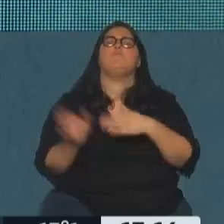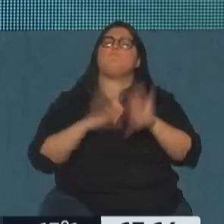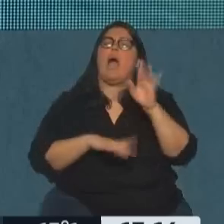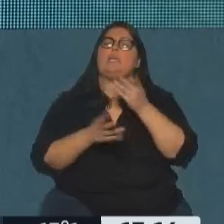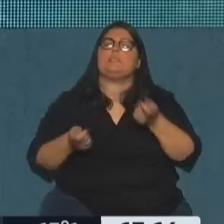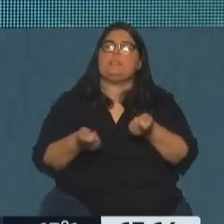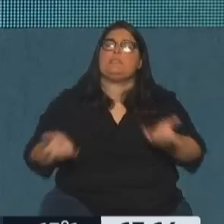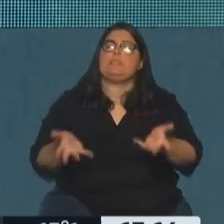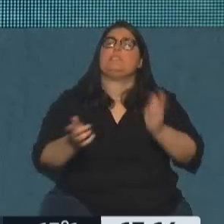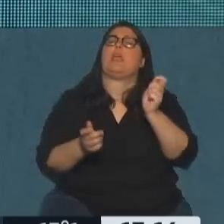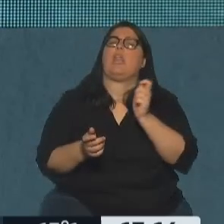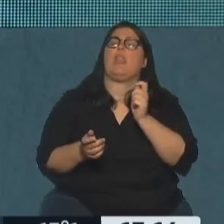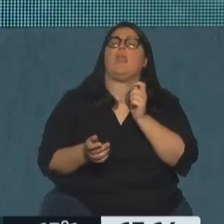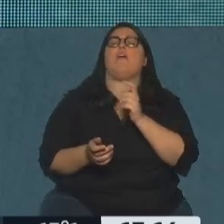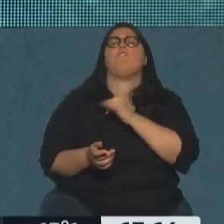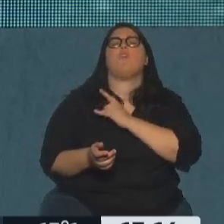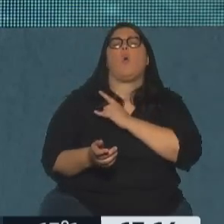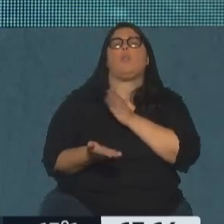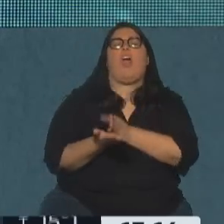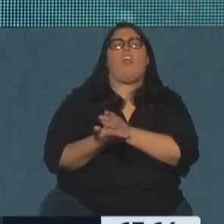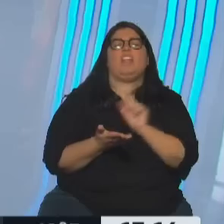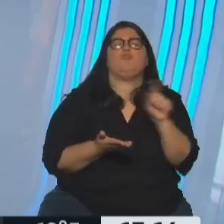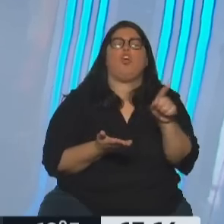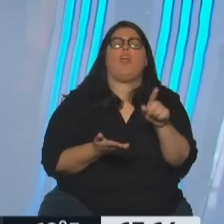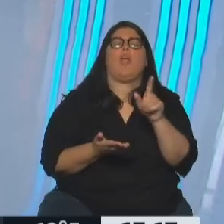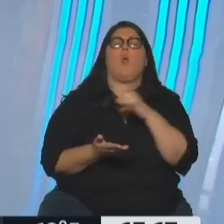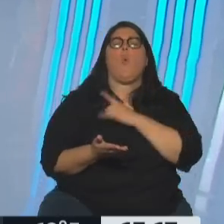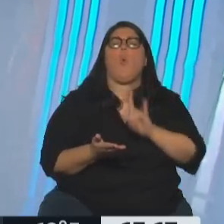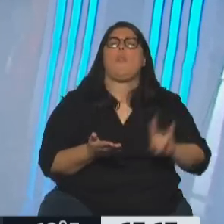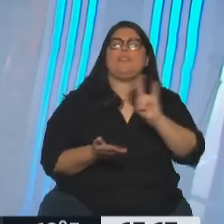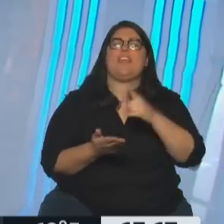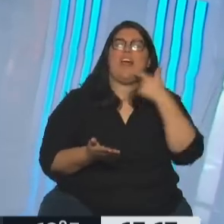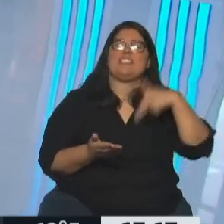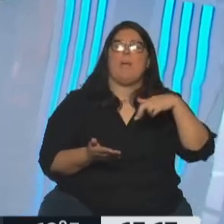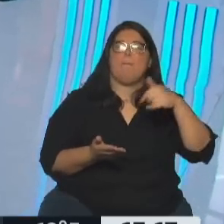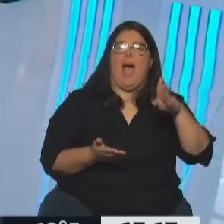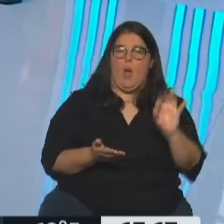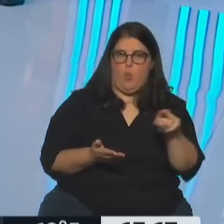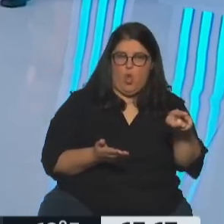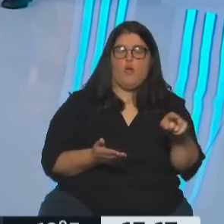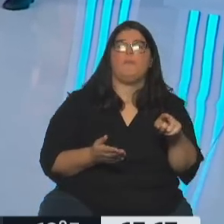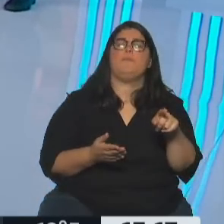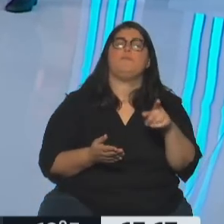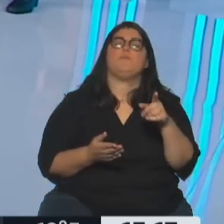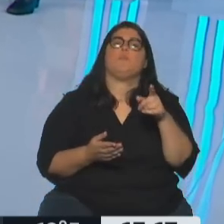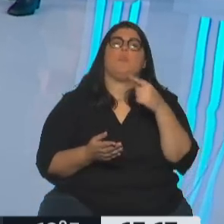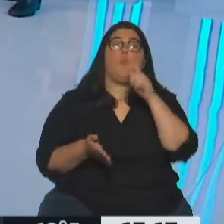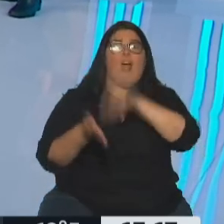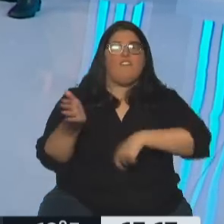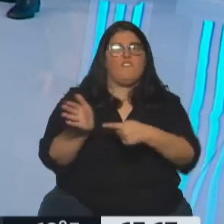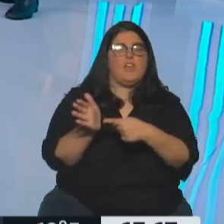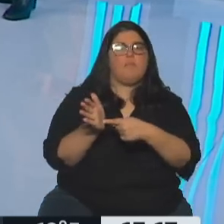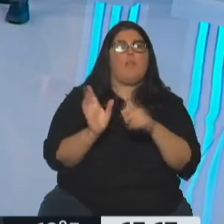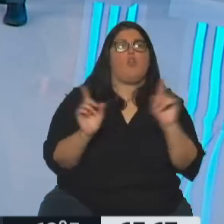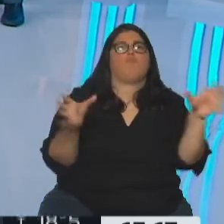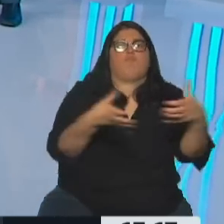por la Facultad de Derecho de la Universidad de San Pablo, que contó con la firma de un sector muy importante del poder económico, una carta